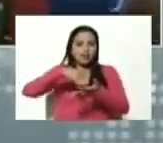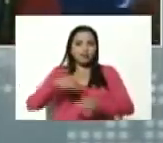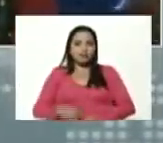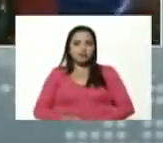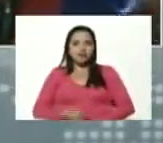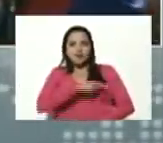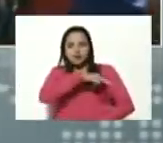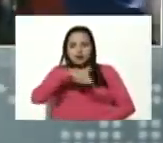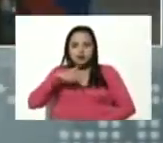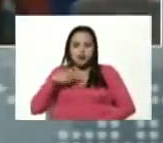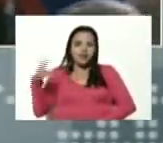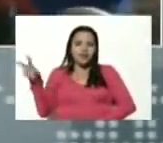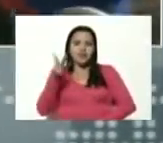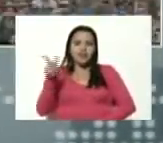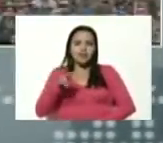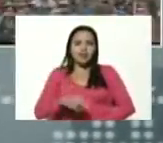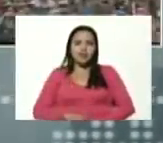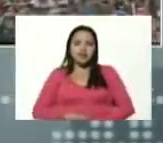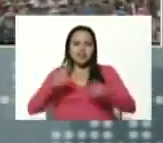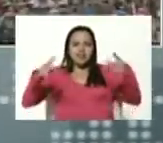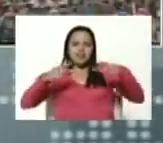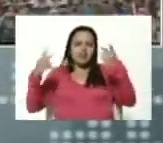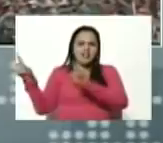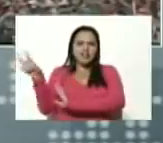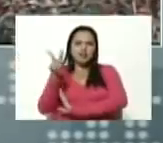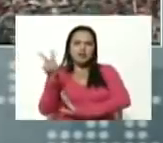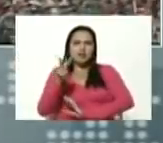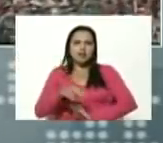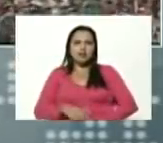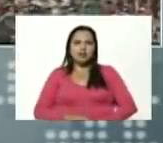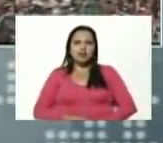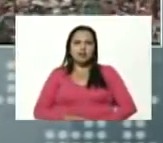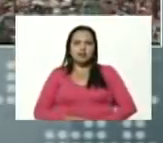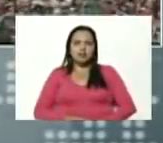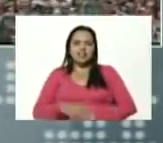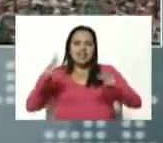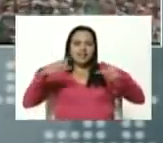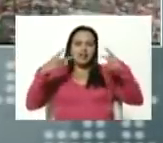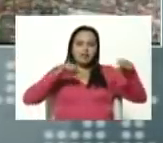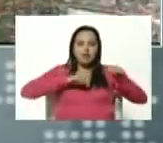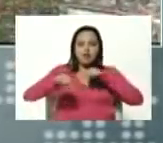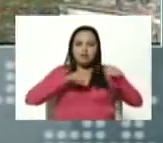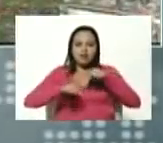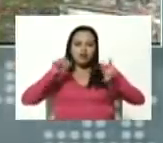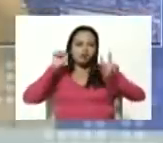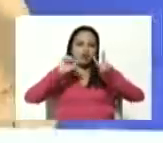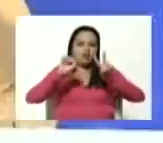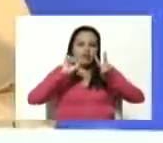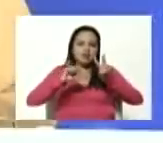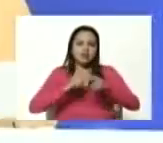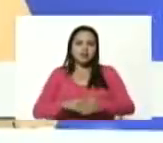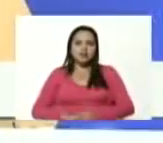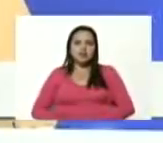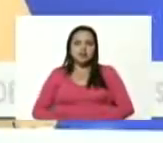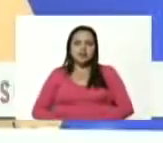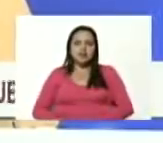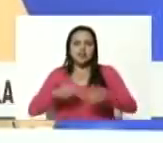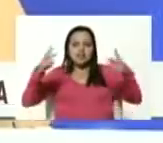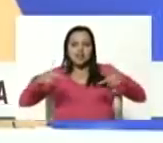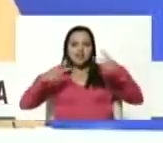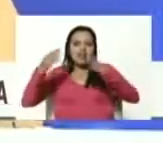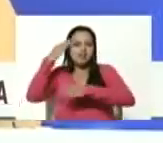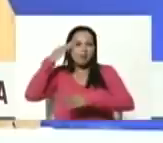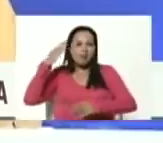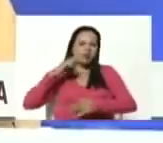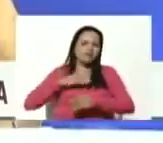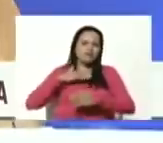somos Venezuela. ¡Que viva Venezuela! ¡Que viva el movimiento Somos Venezuela! ¡Que viva la memoria eterna